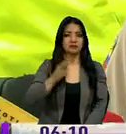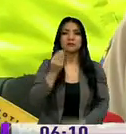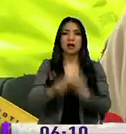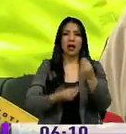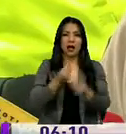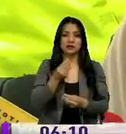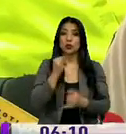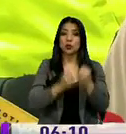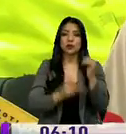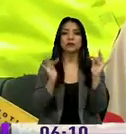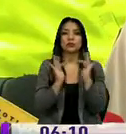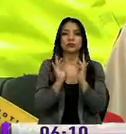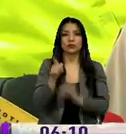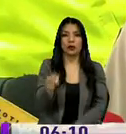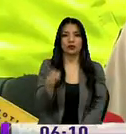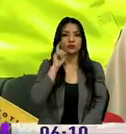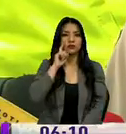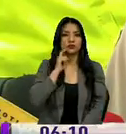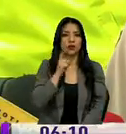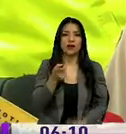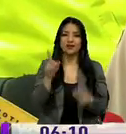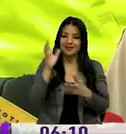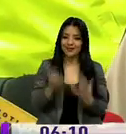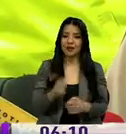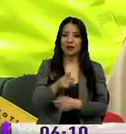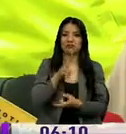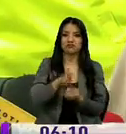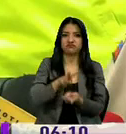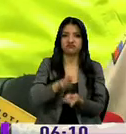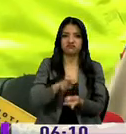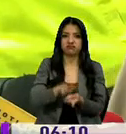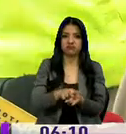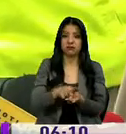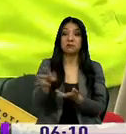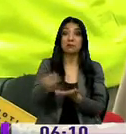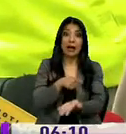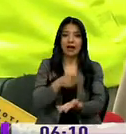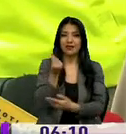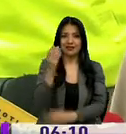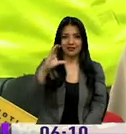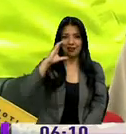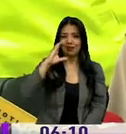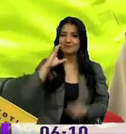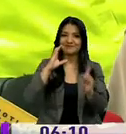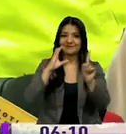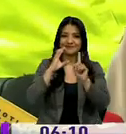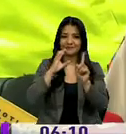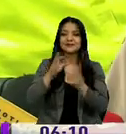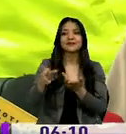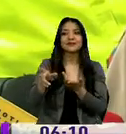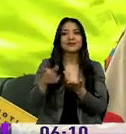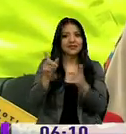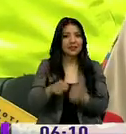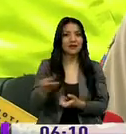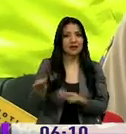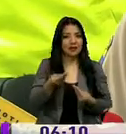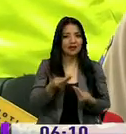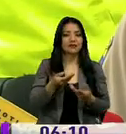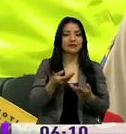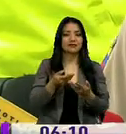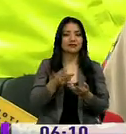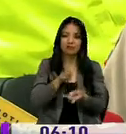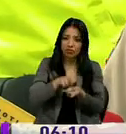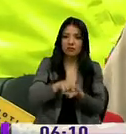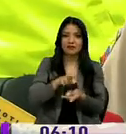contacto sexual con estas víctimas. A través de la extorsión, el pago sería ese, no había una cantidad de dinero, sino el pago, el contacto sexual, es decir,